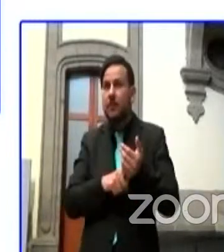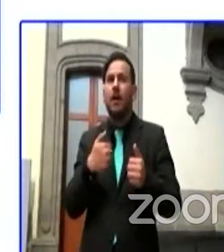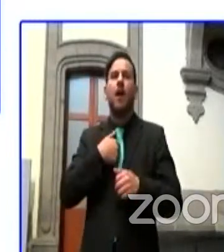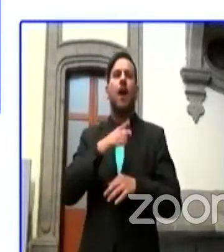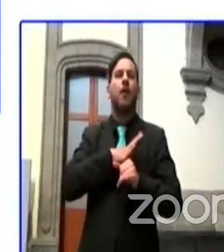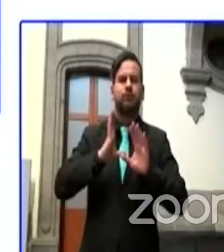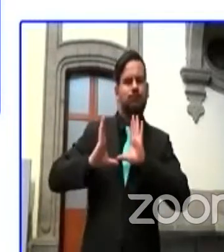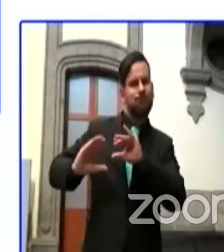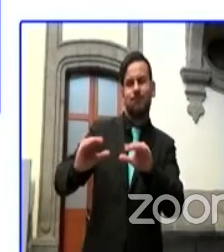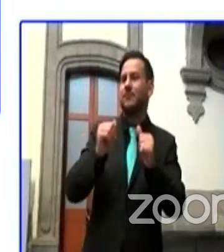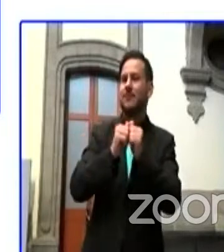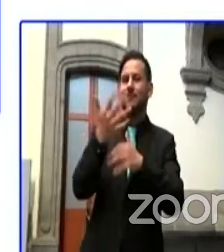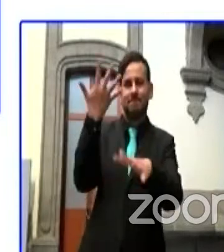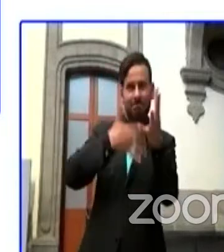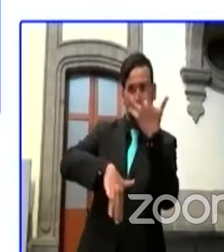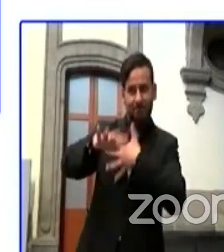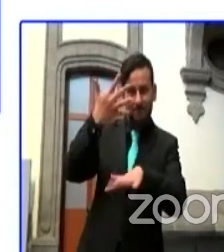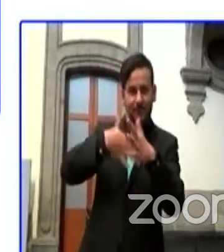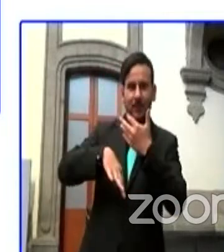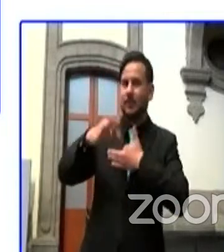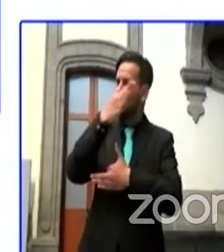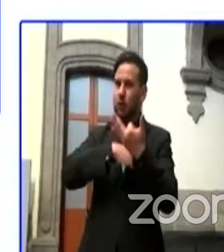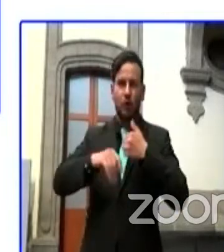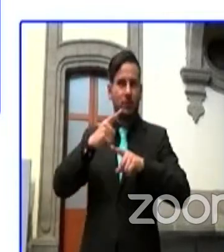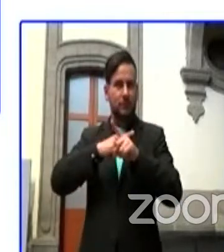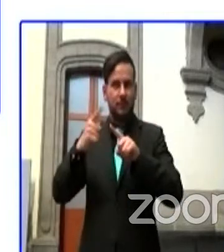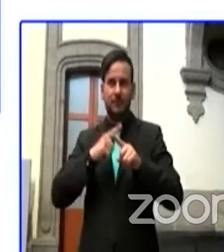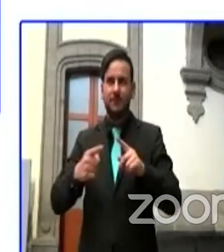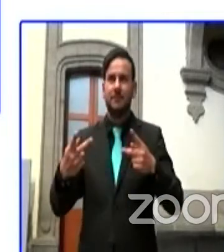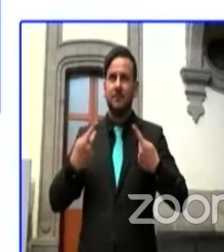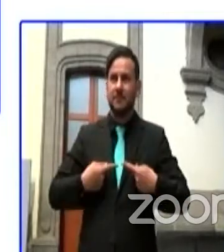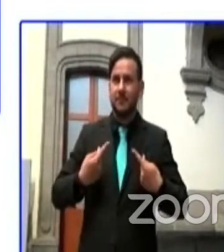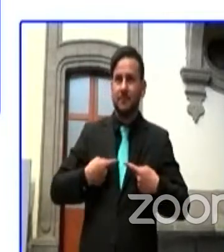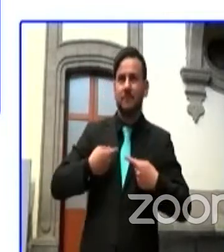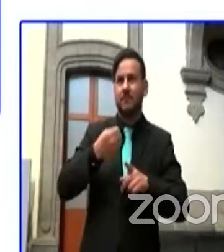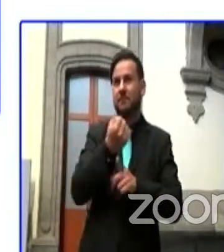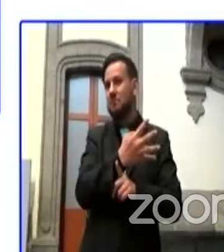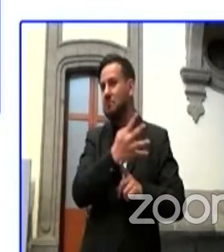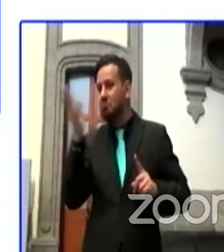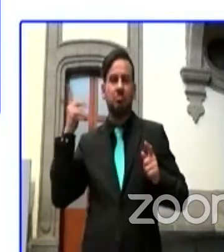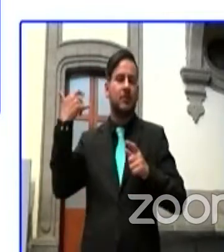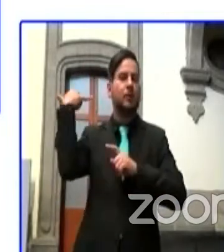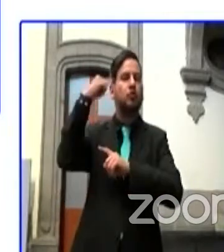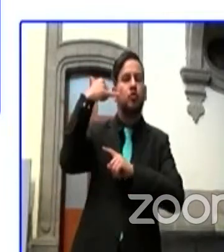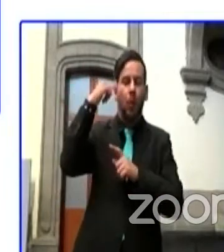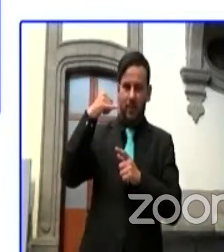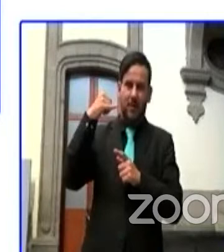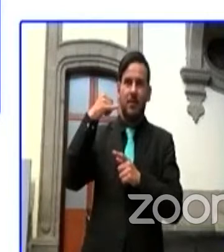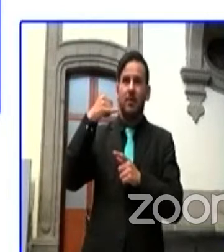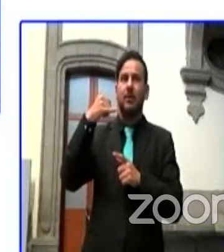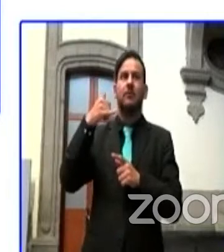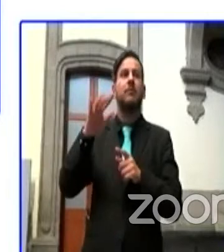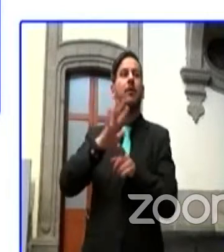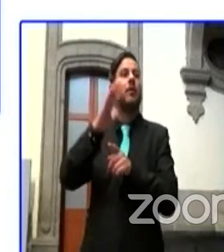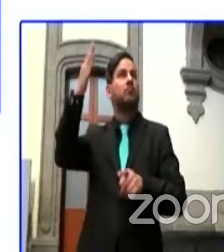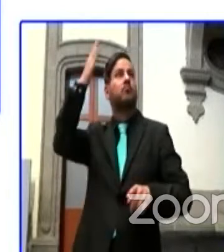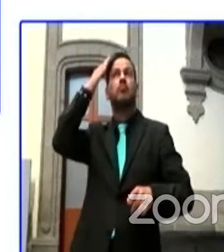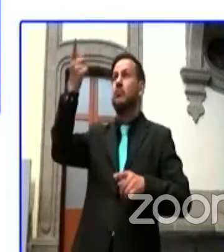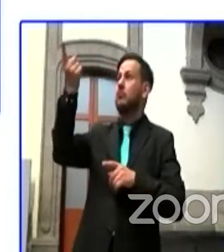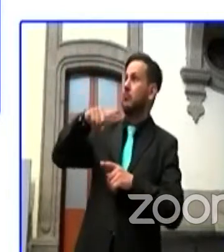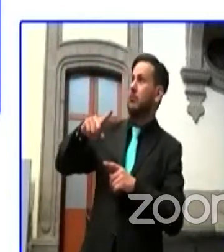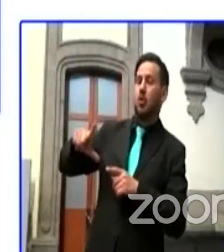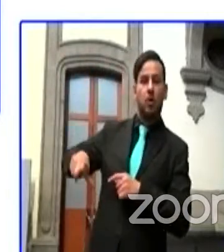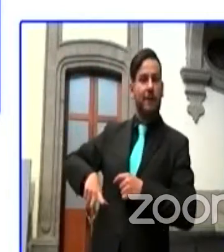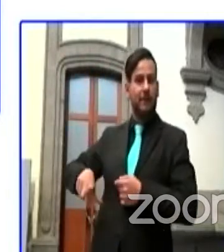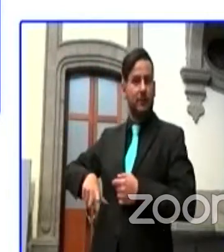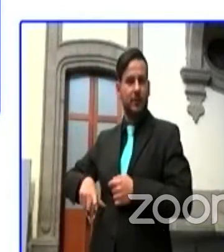hoy de lengua de señas a todos los funcionarios del Servicio Público de Yucatán. Hoy en Yucatán, desde la indicación de nuestro gobernador